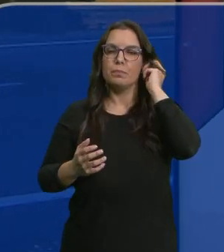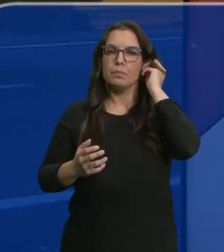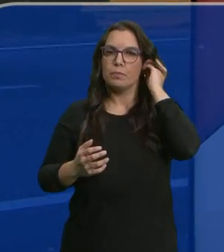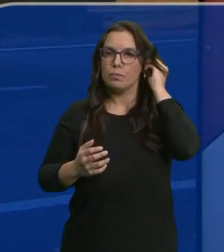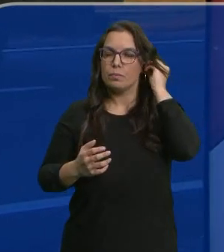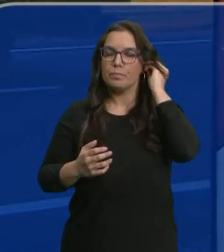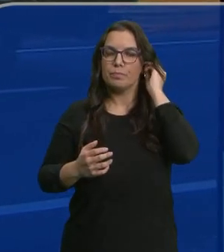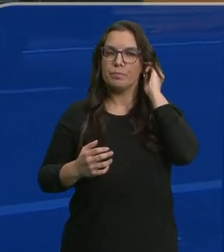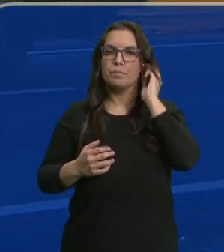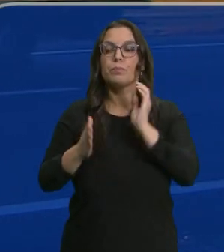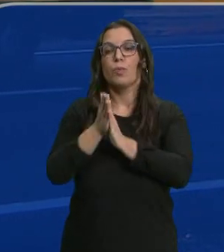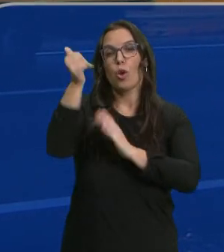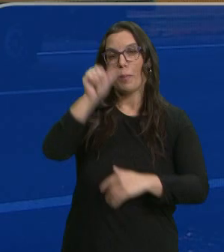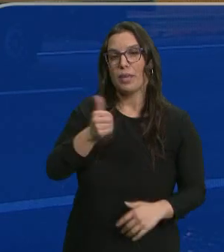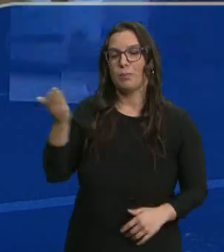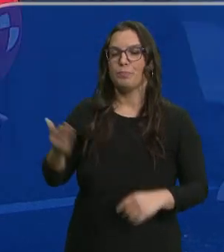de la Fuente.